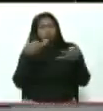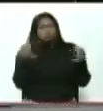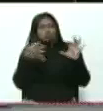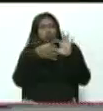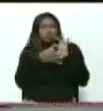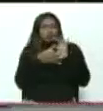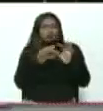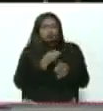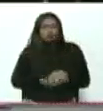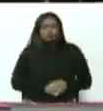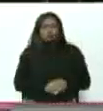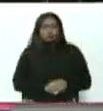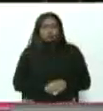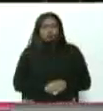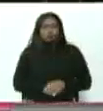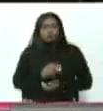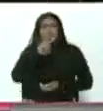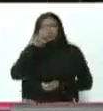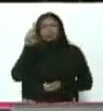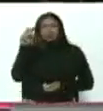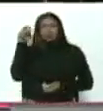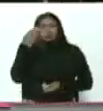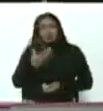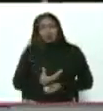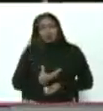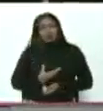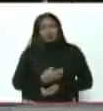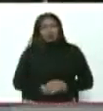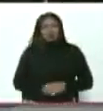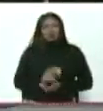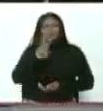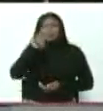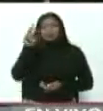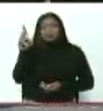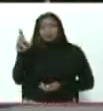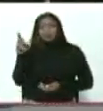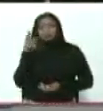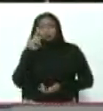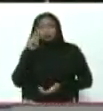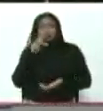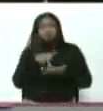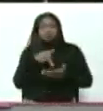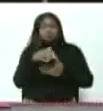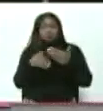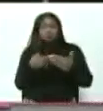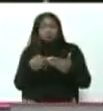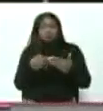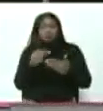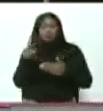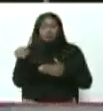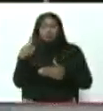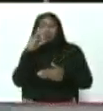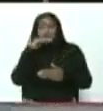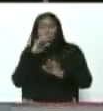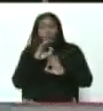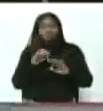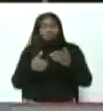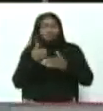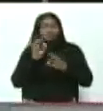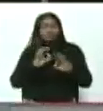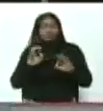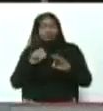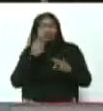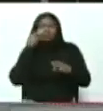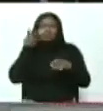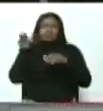unidad. 21 alcaldías, 21 candidatos y candidatas. Aquí no hay más. Los que salen por